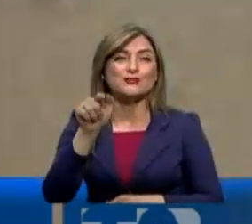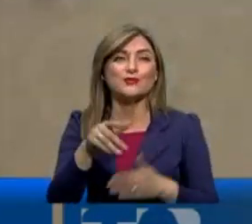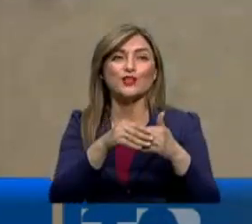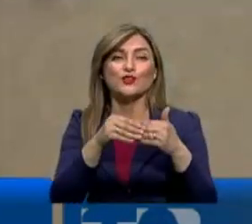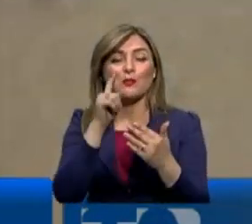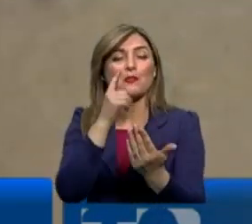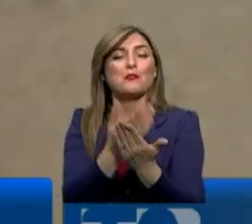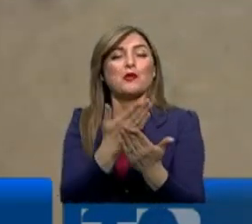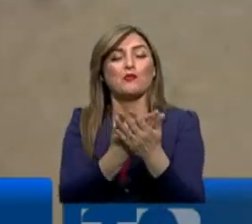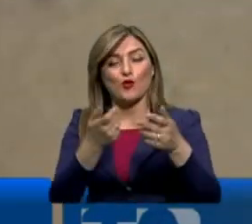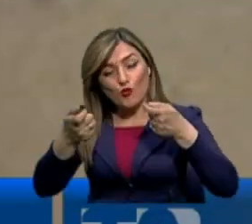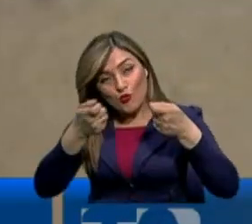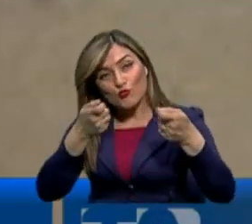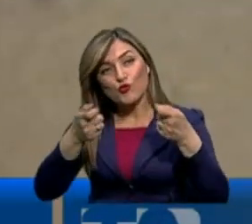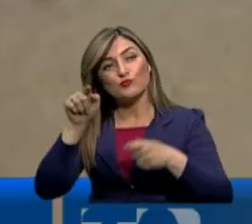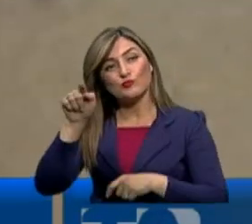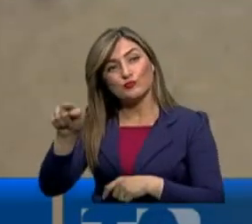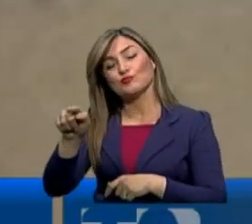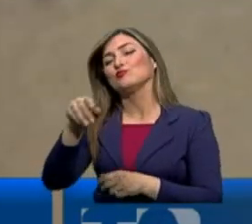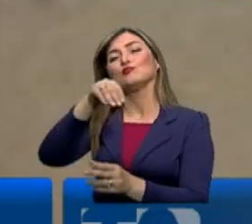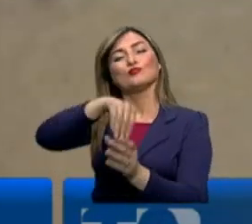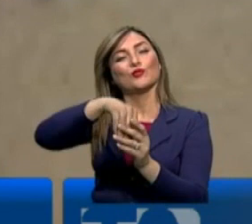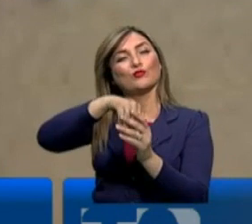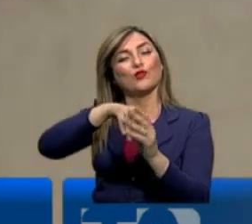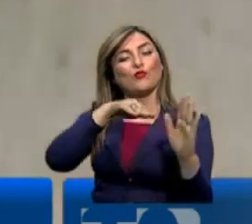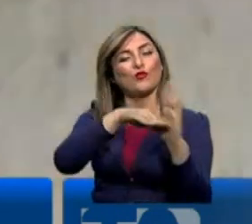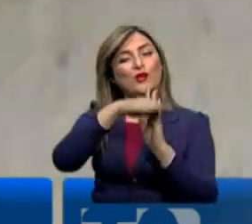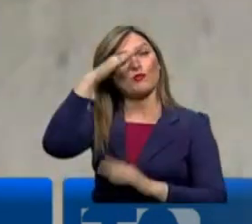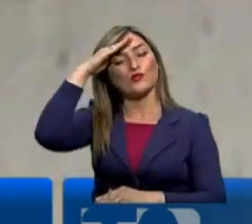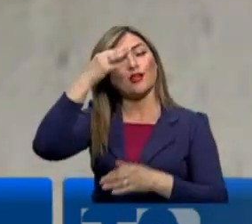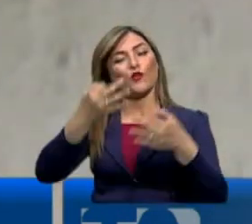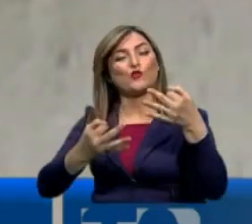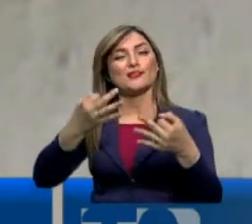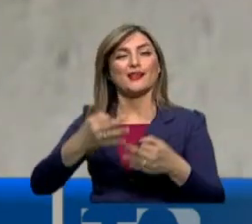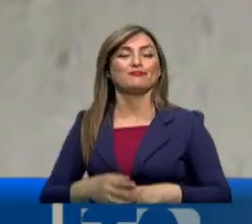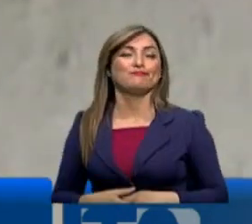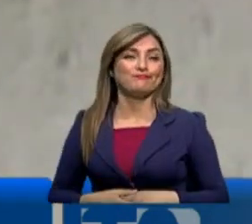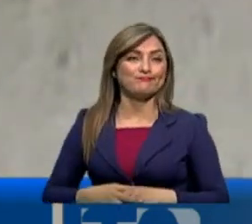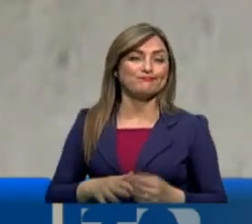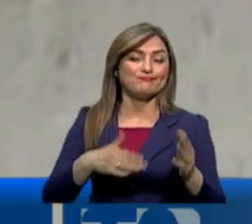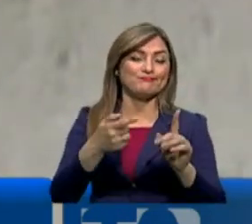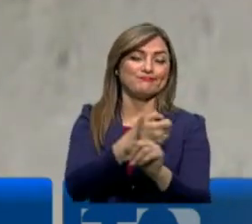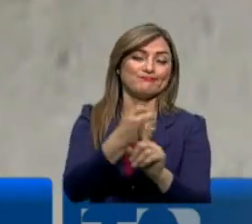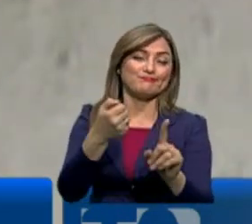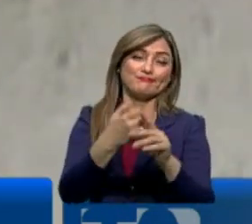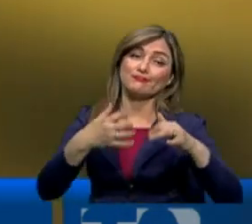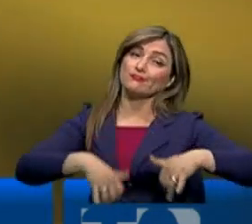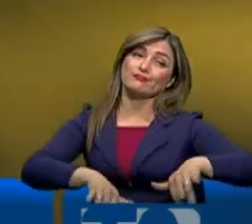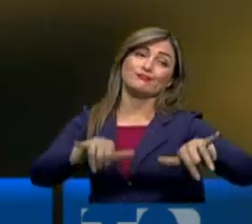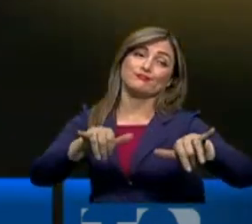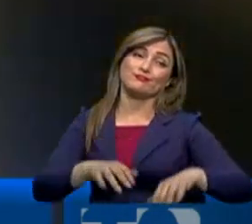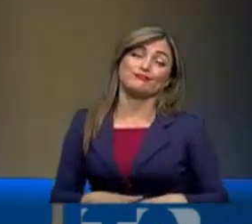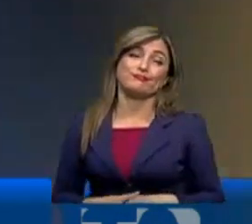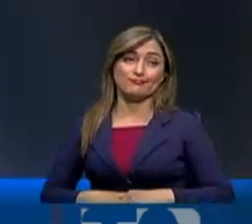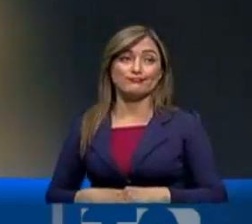las evidencias de los operativos realizados del interior de la bodega de la Policía Judicial. Las muertes violentas también se han seguido